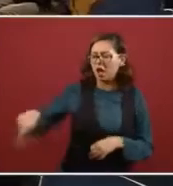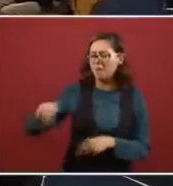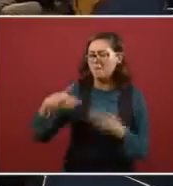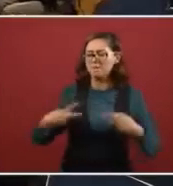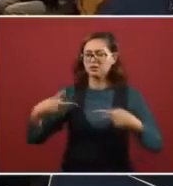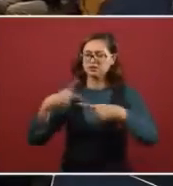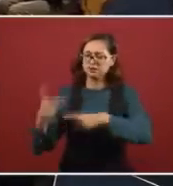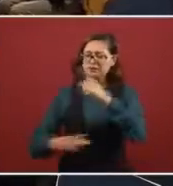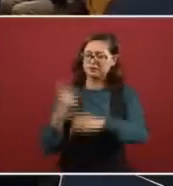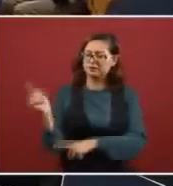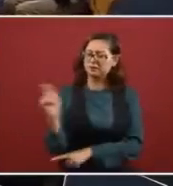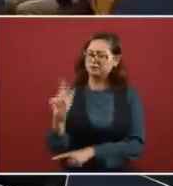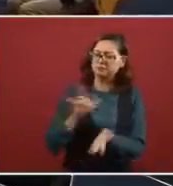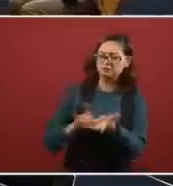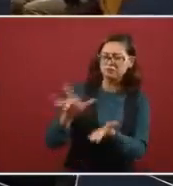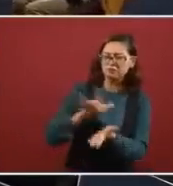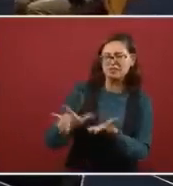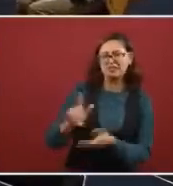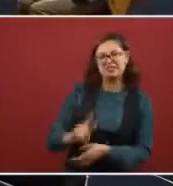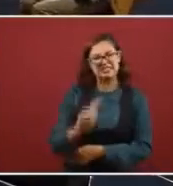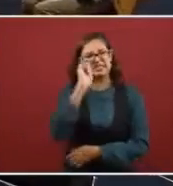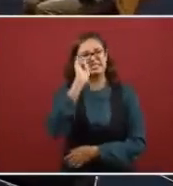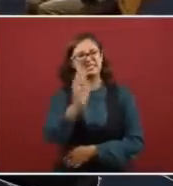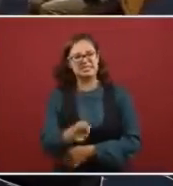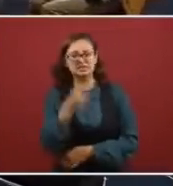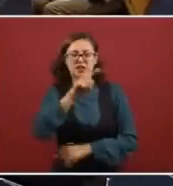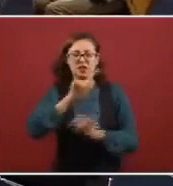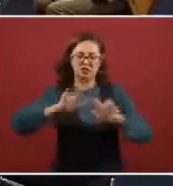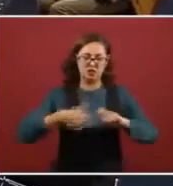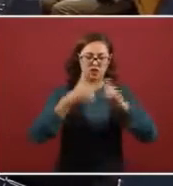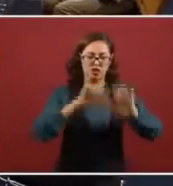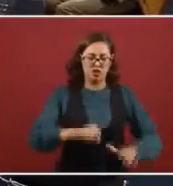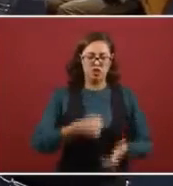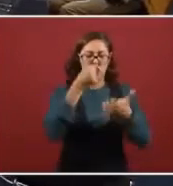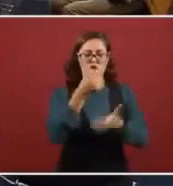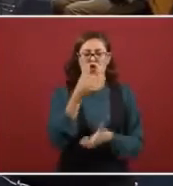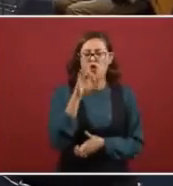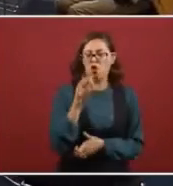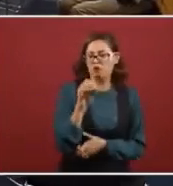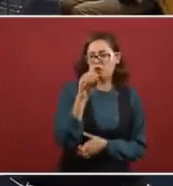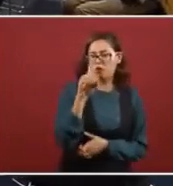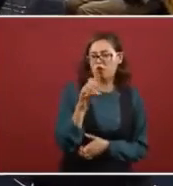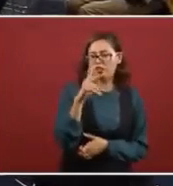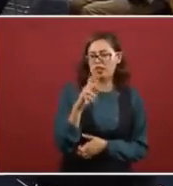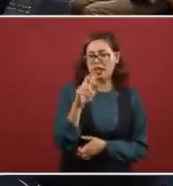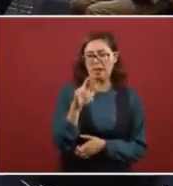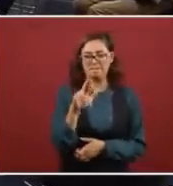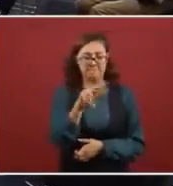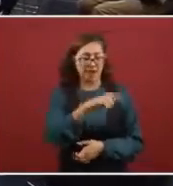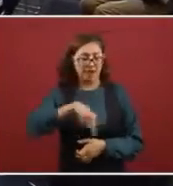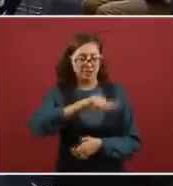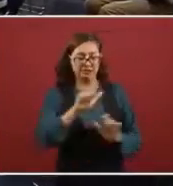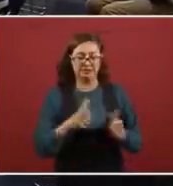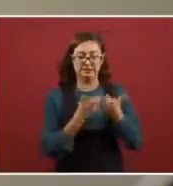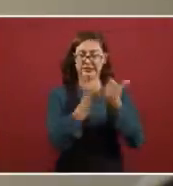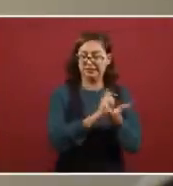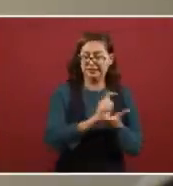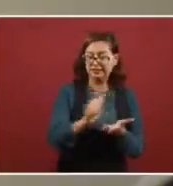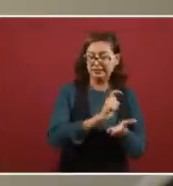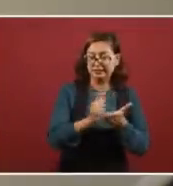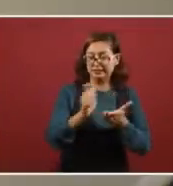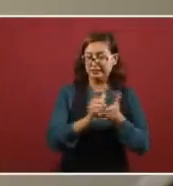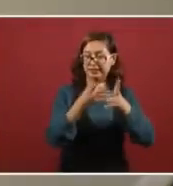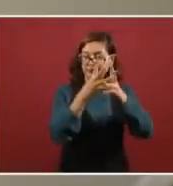atletas, ¿significa que va a desaparecer el fideicomiso FODEPAR, que ya no van a recibir el dinero que actualmente reciben a través de